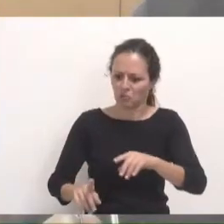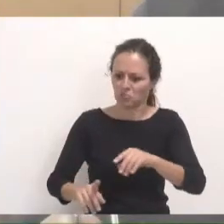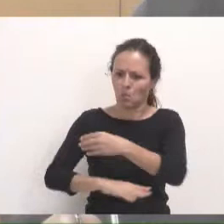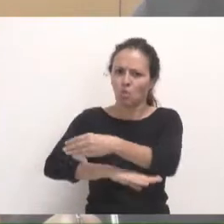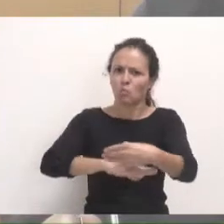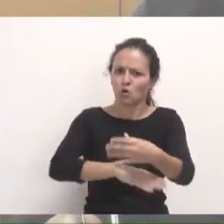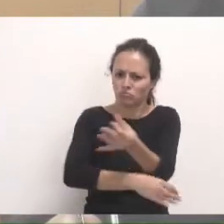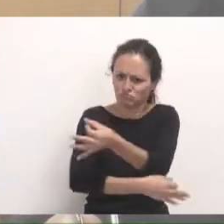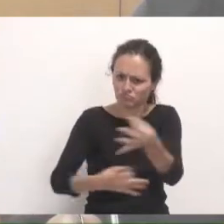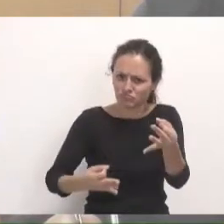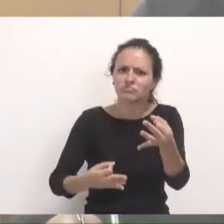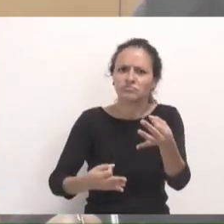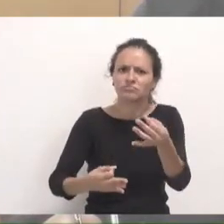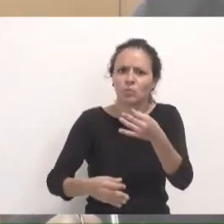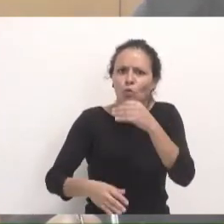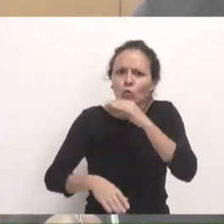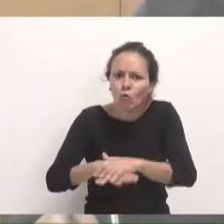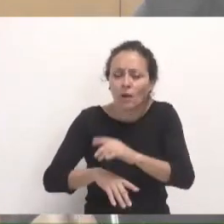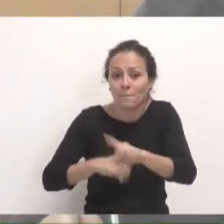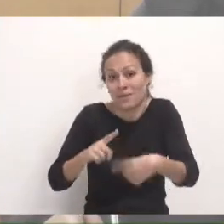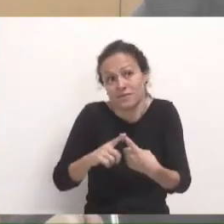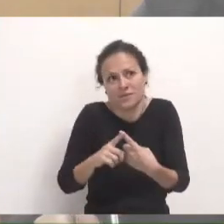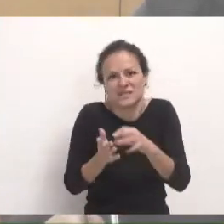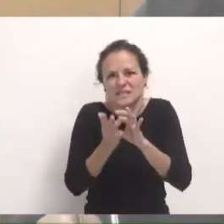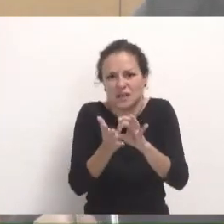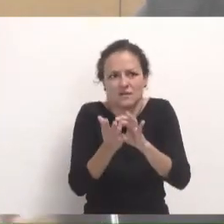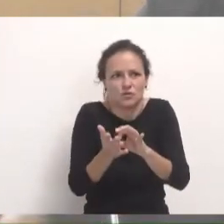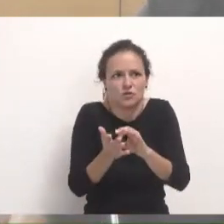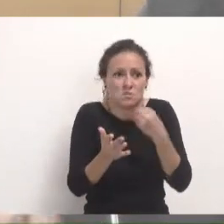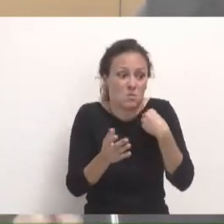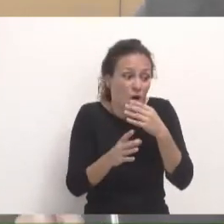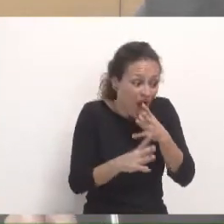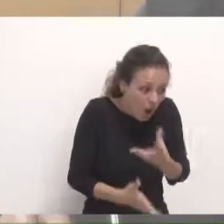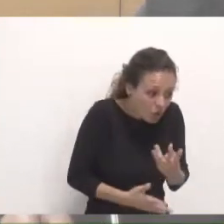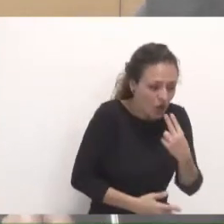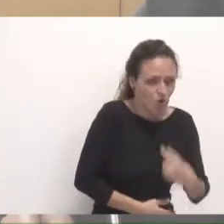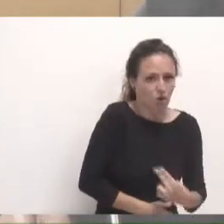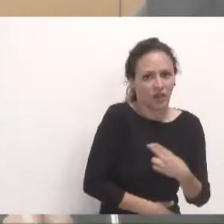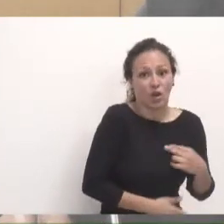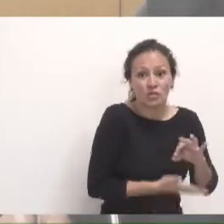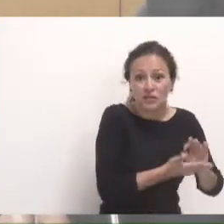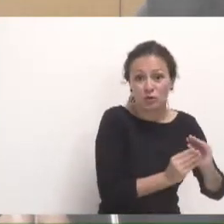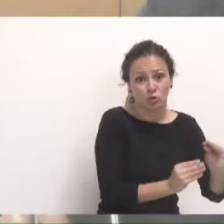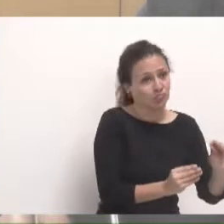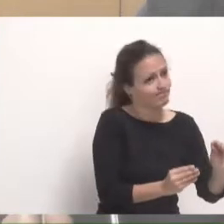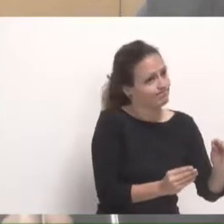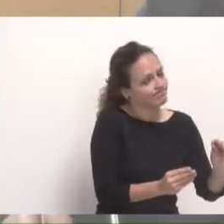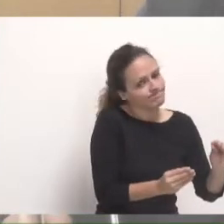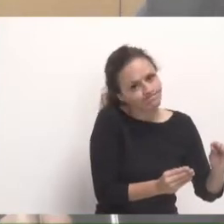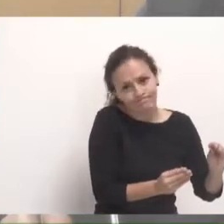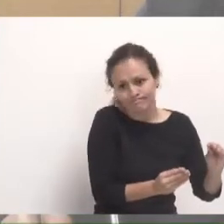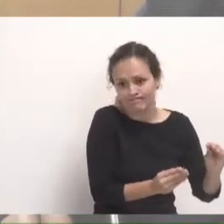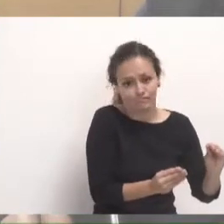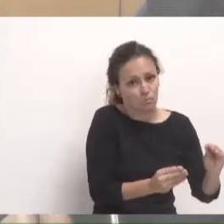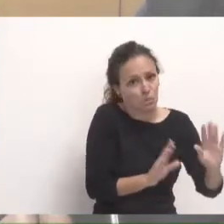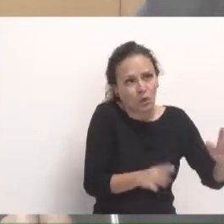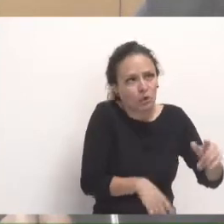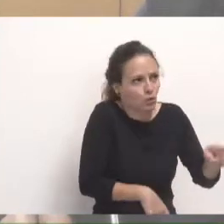dé mejores servicios de lo que puede dar los cristianos, porque los cristianos, a pesar de lo que su argumento